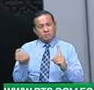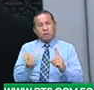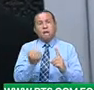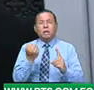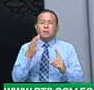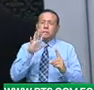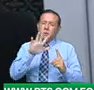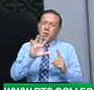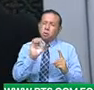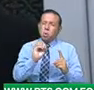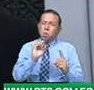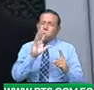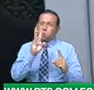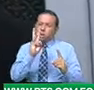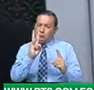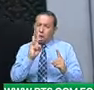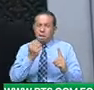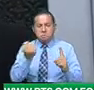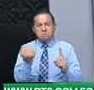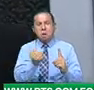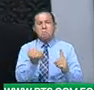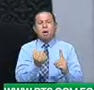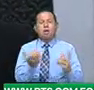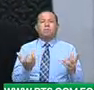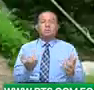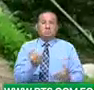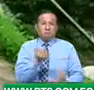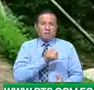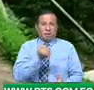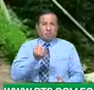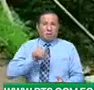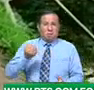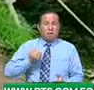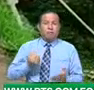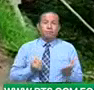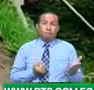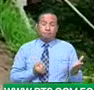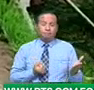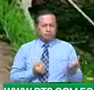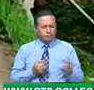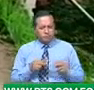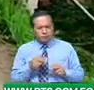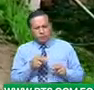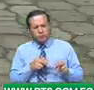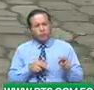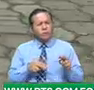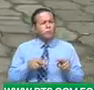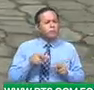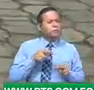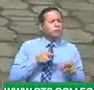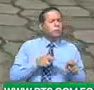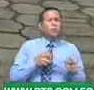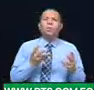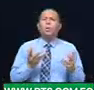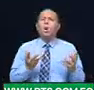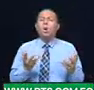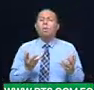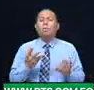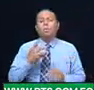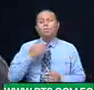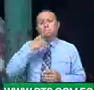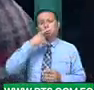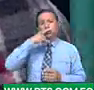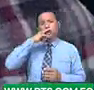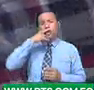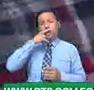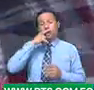heridas a la altura de las glándulas mamarias. El atroz hecho de sangre se perpetró frente a uno de sus 6